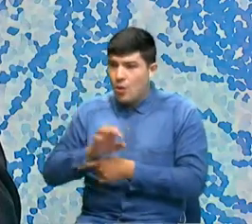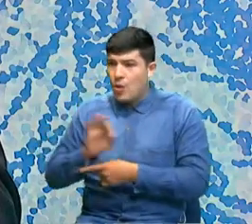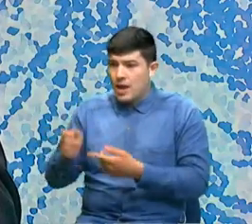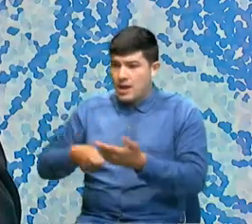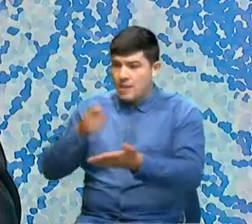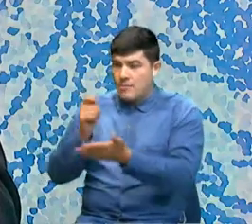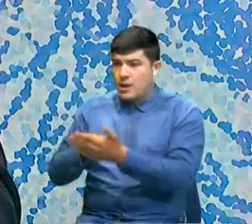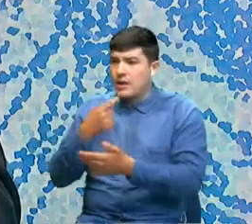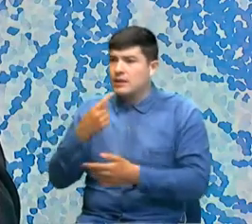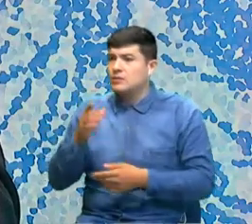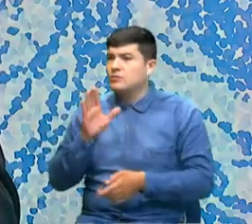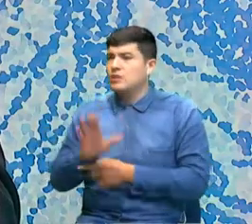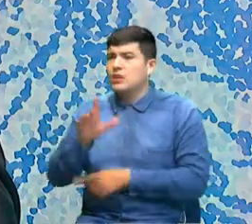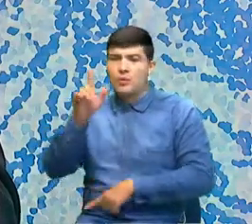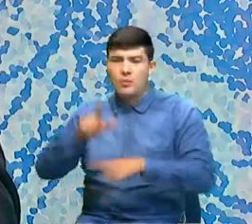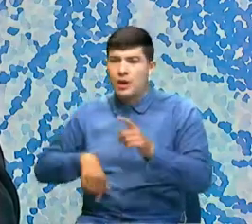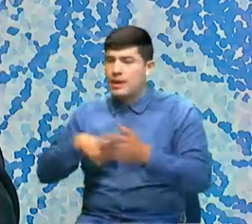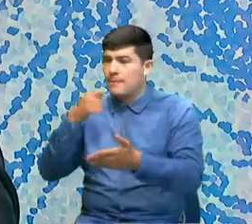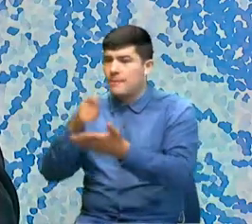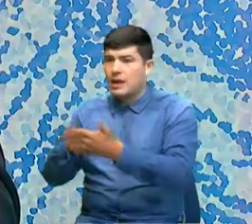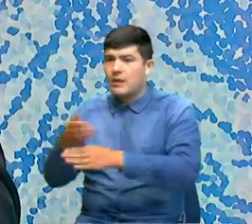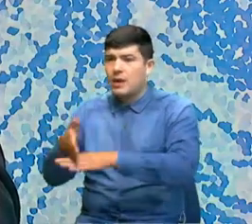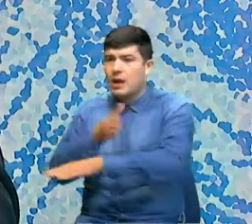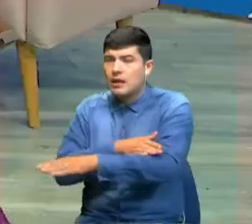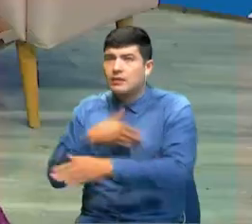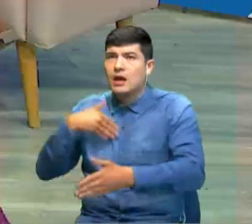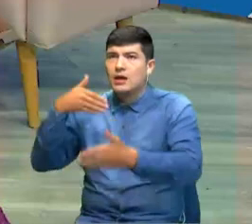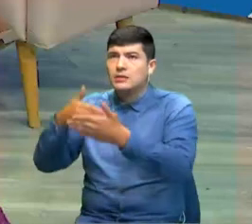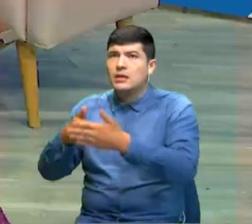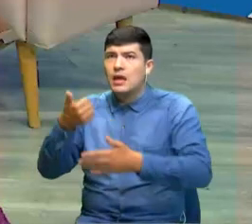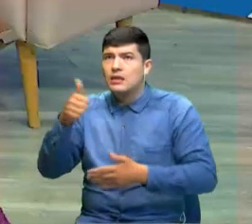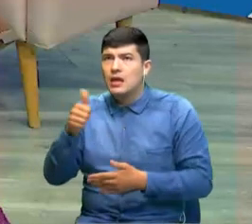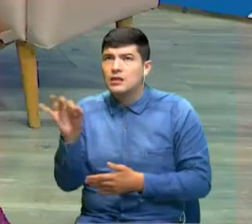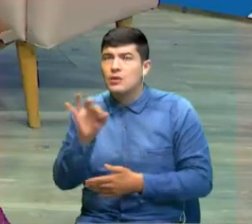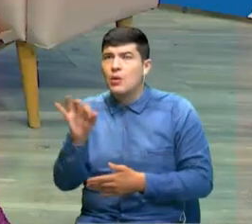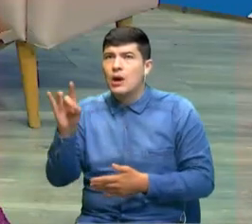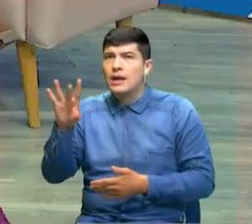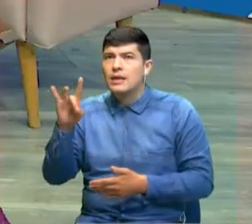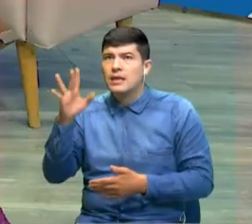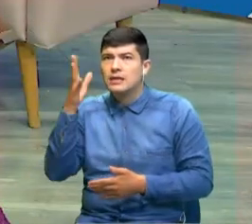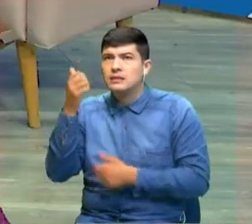pagaré, decía usted no puede pagar si no tiene que aguantarse los 10 o 15 años.